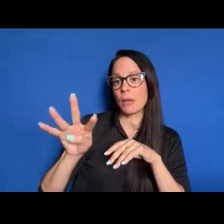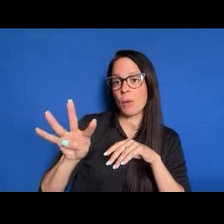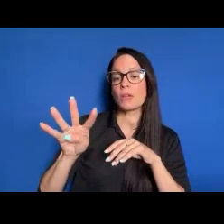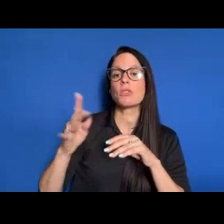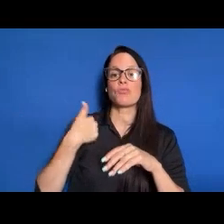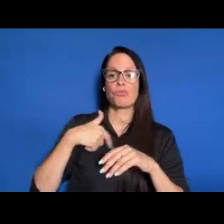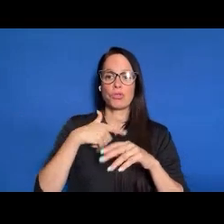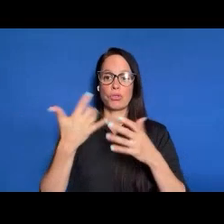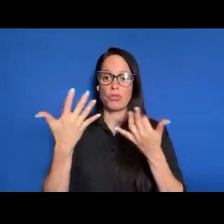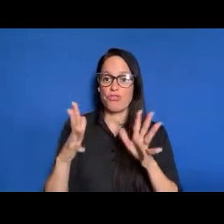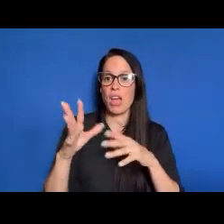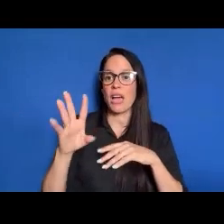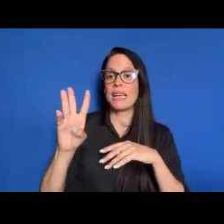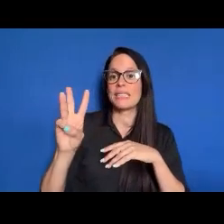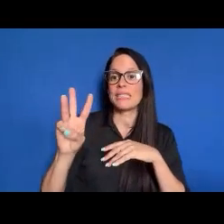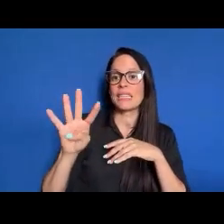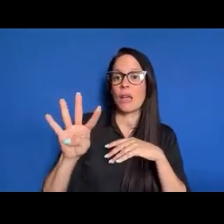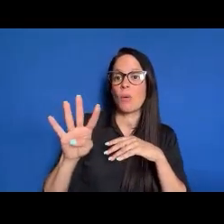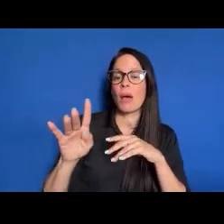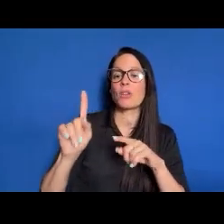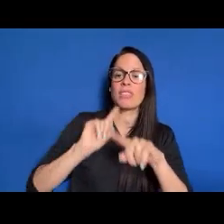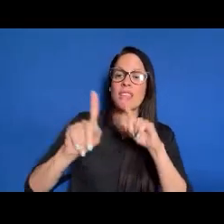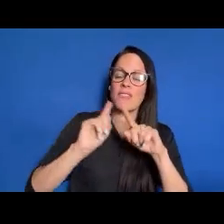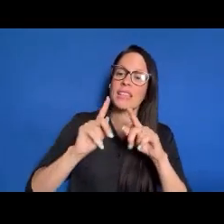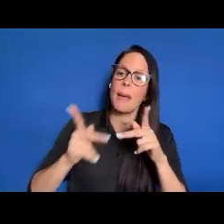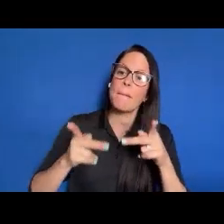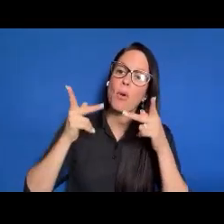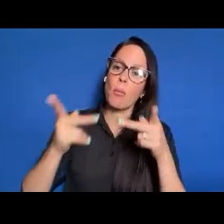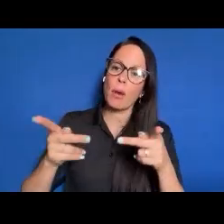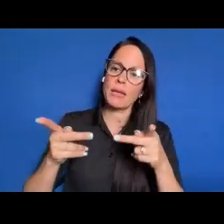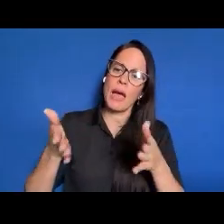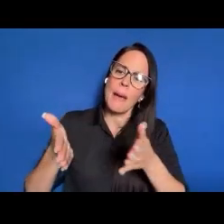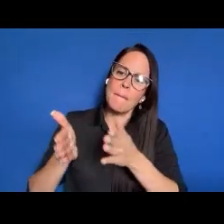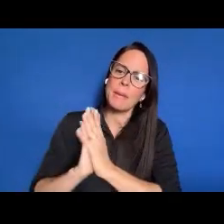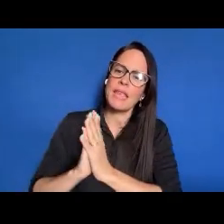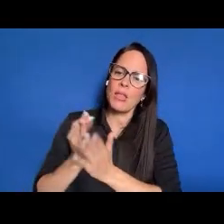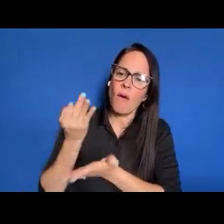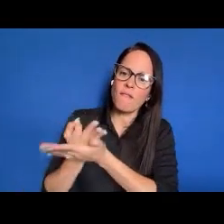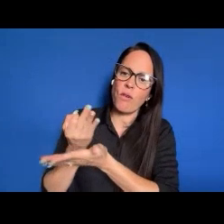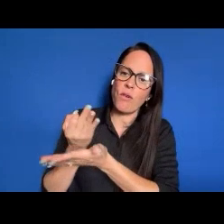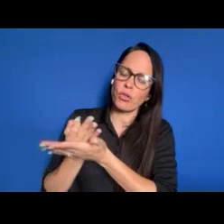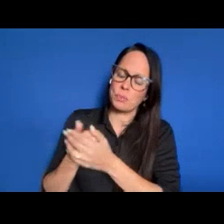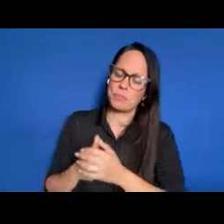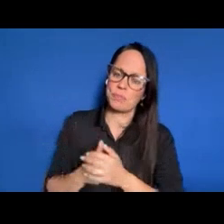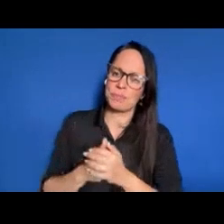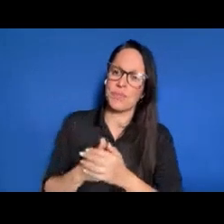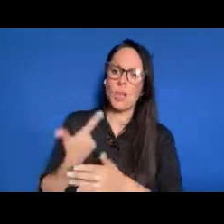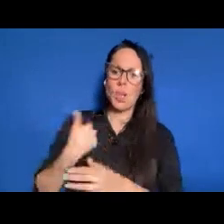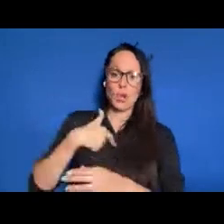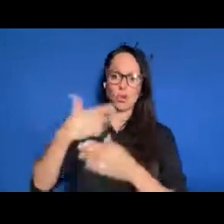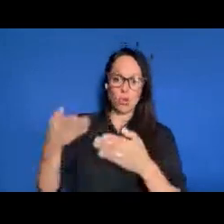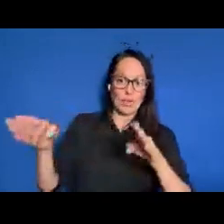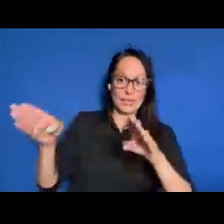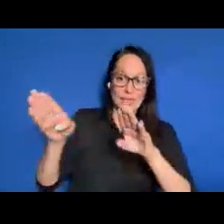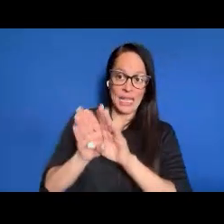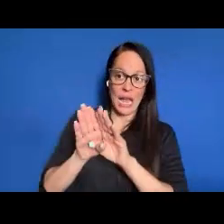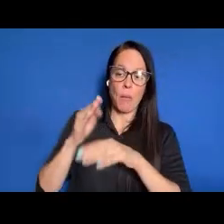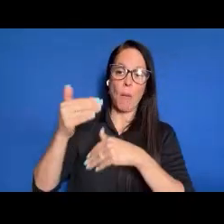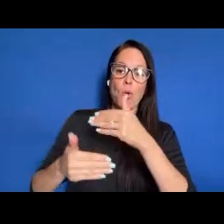64 propuestas solicitando estos fondos. Así que una vez cerramos ese proceso de propuestas